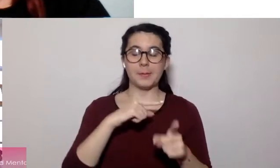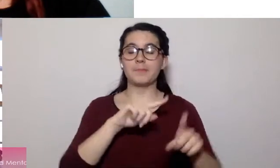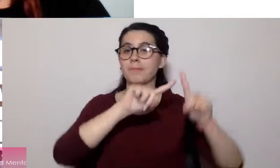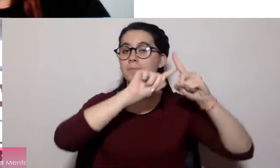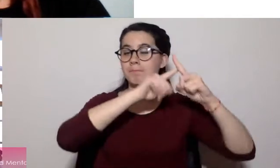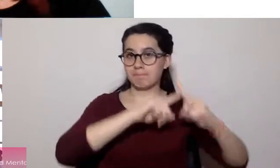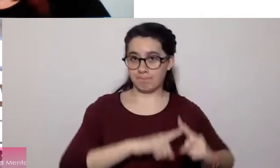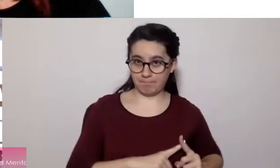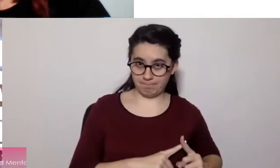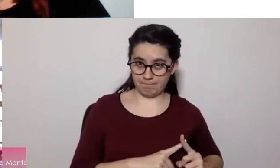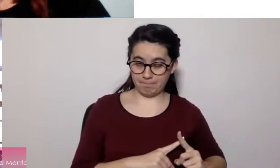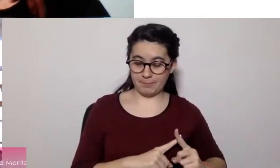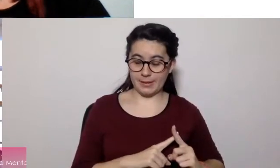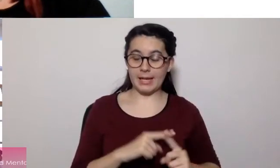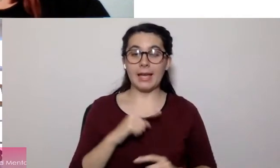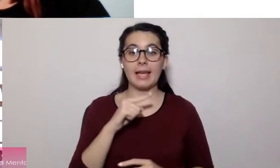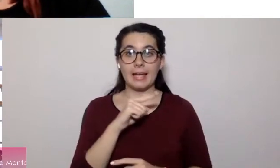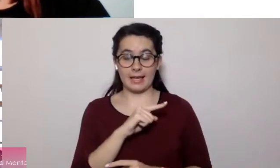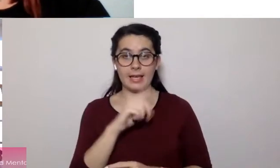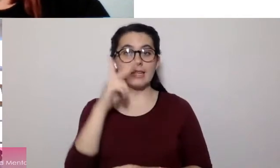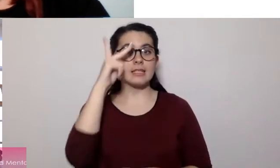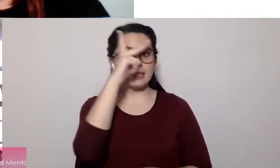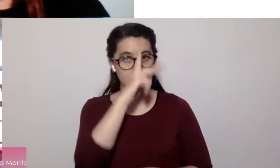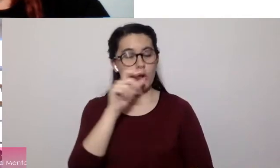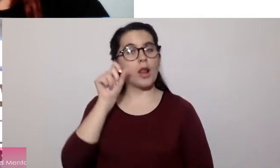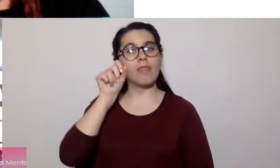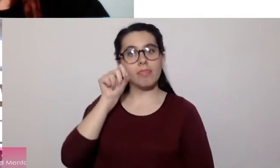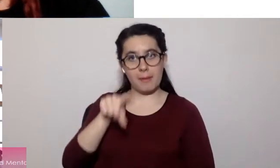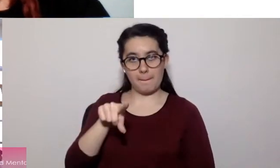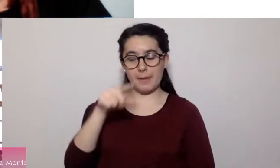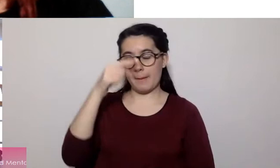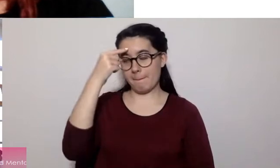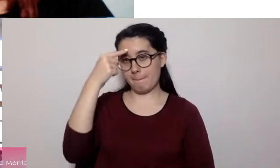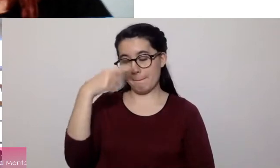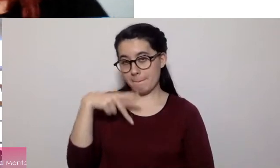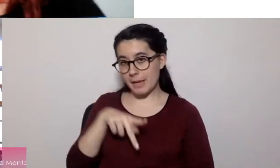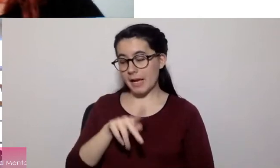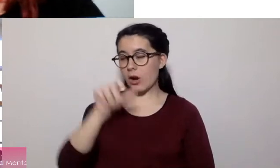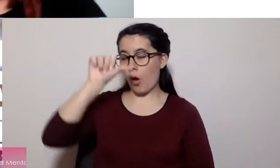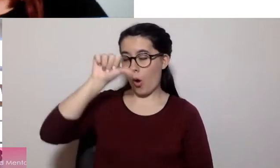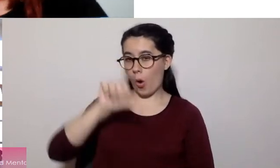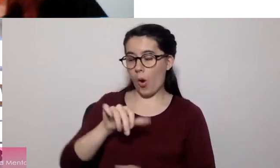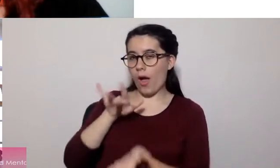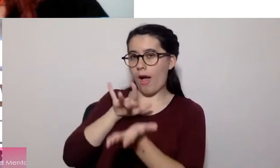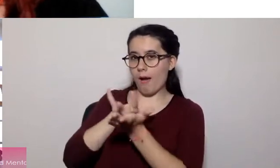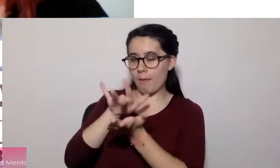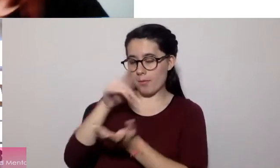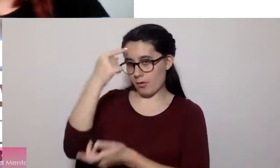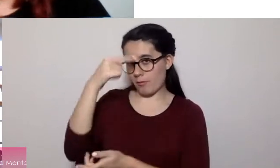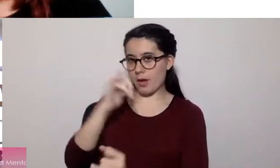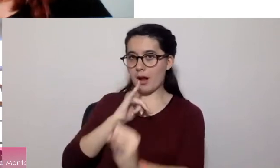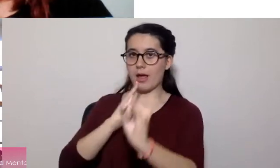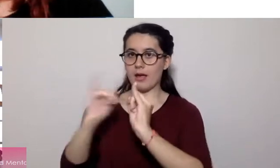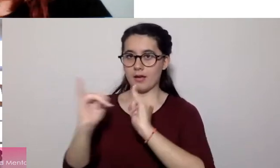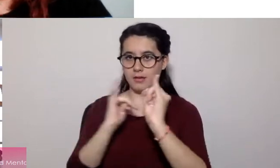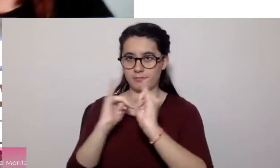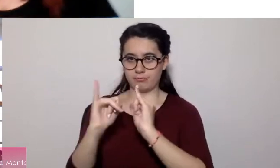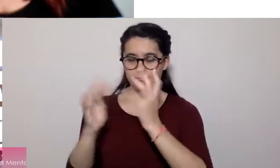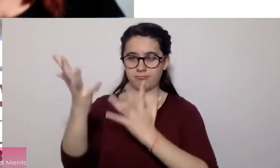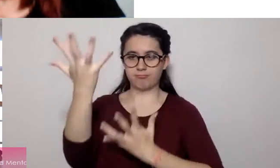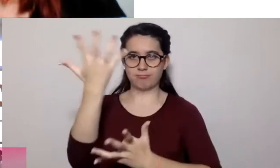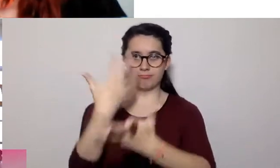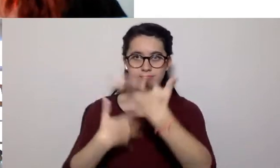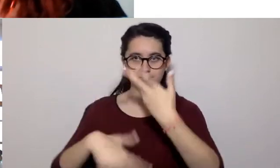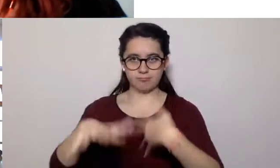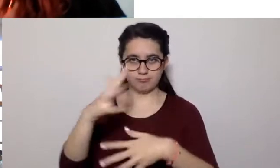Ibáñez, ella también es psicóloga y nos estará apoyando en la traducción de lengua de señas mexicana.